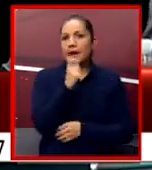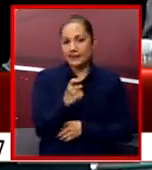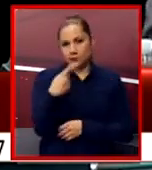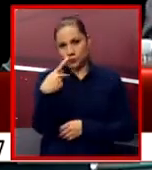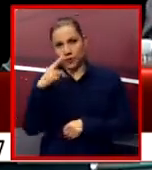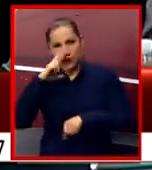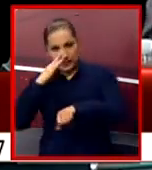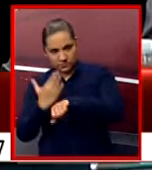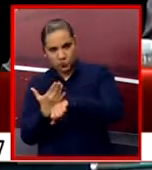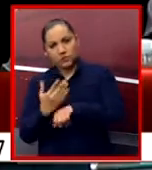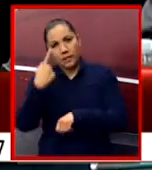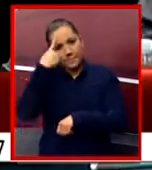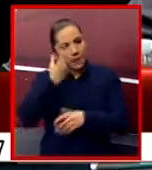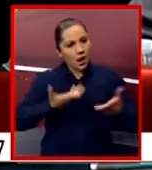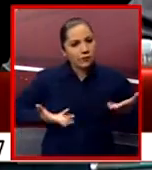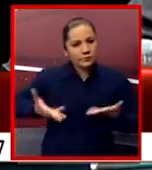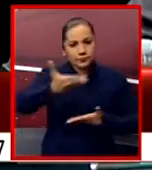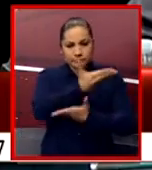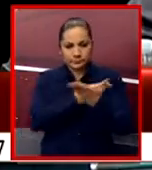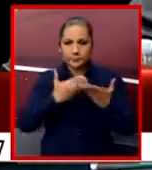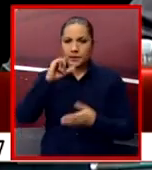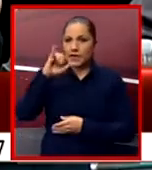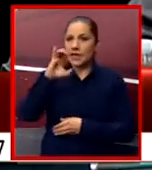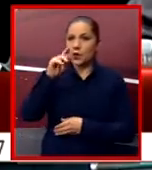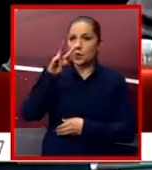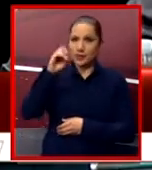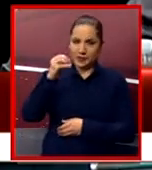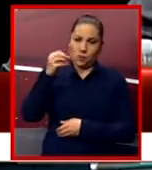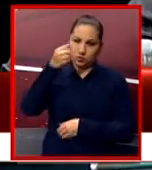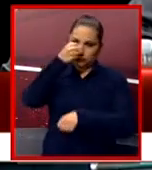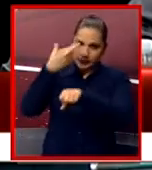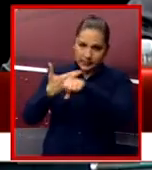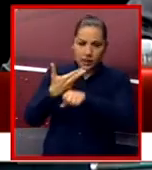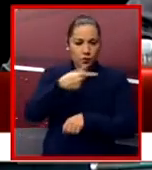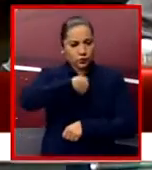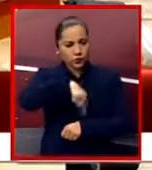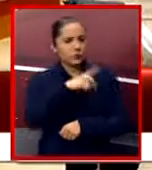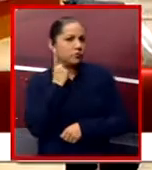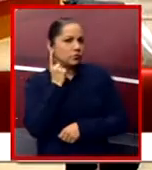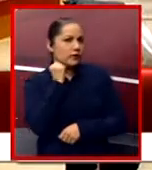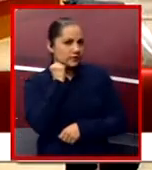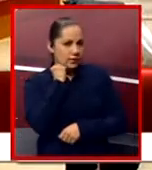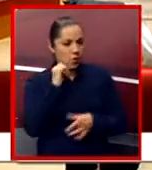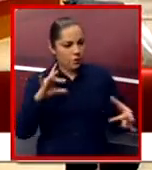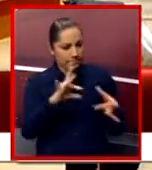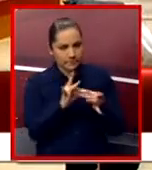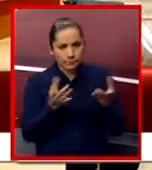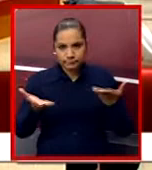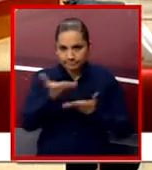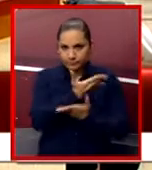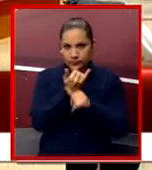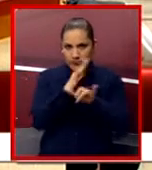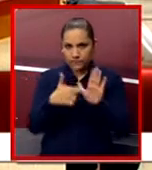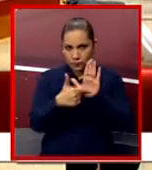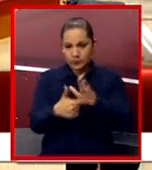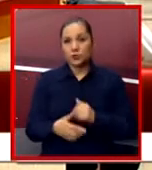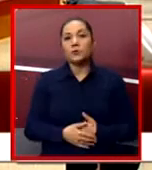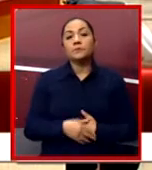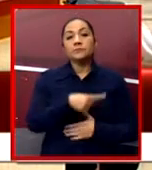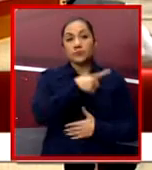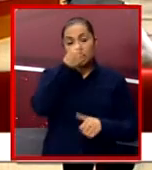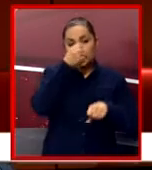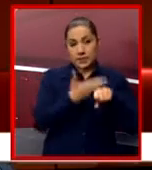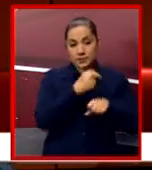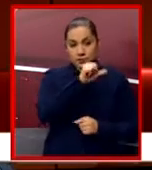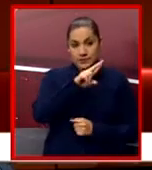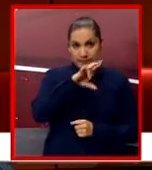entre los poderes ejecutivos y legislativo de la Unión. Al iniciar su participación, el secretario de Relaciones Exteriores